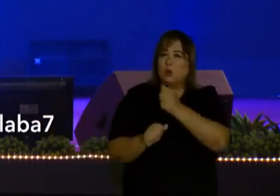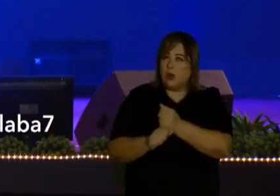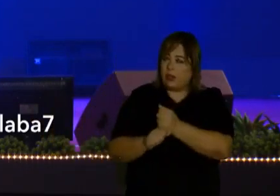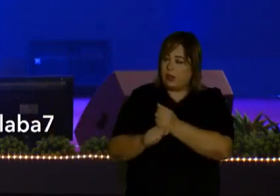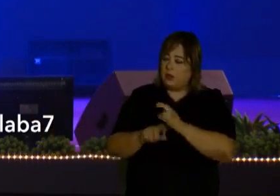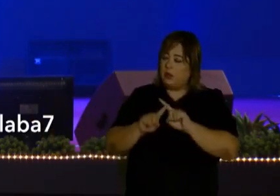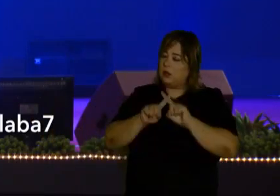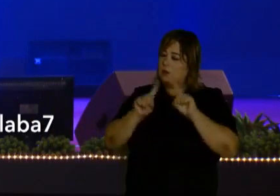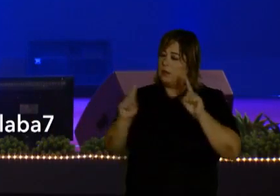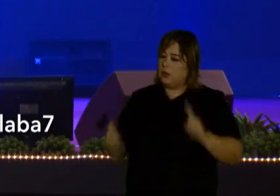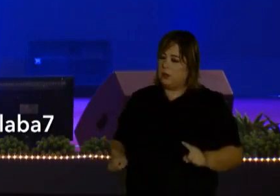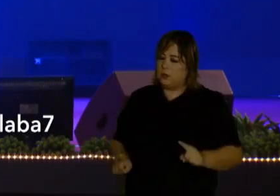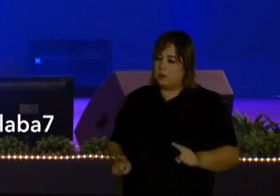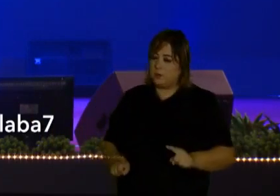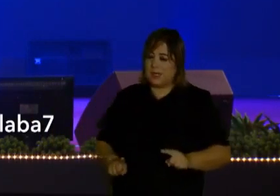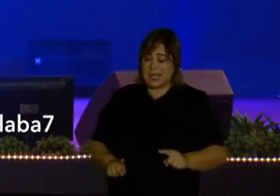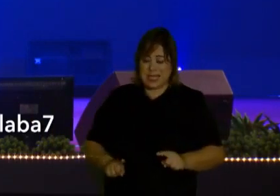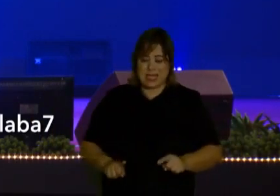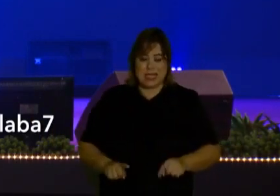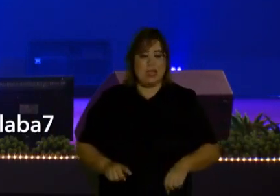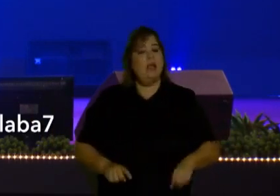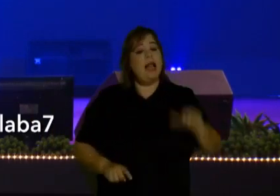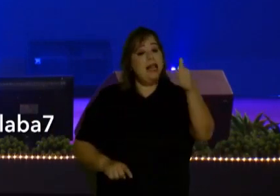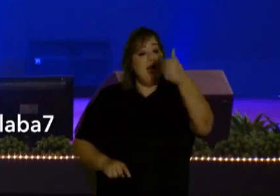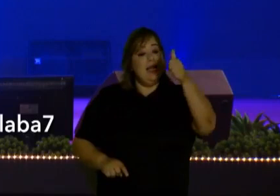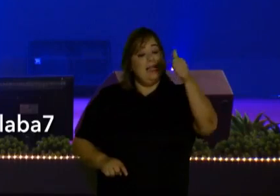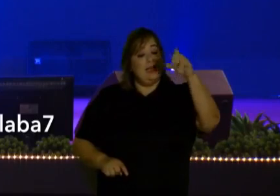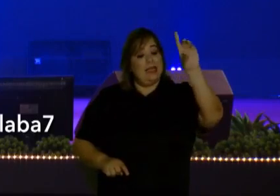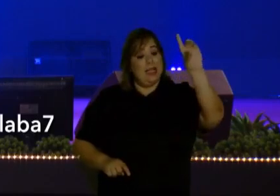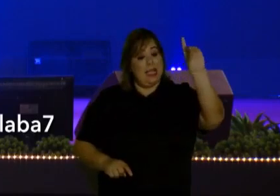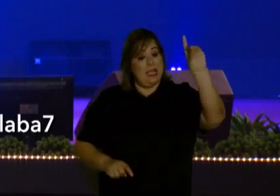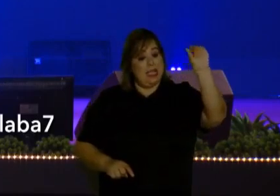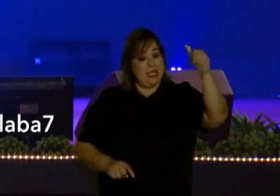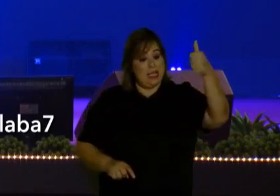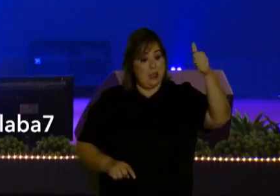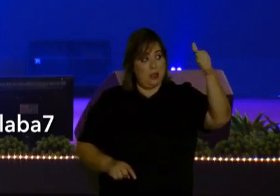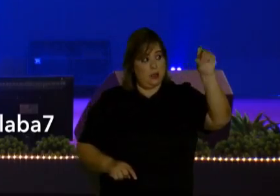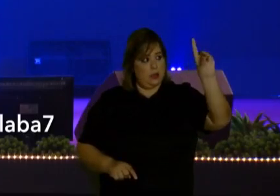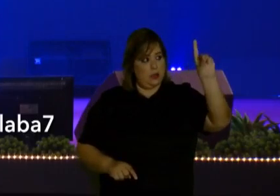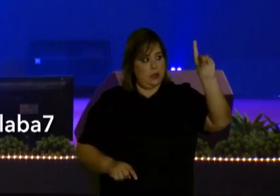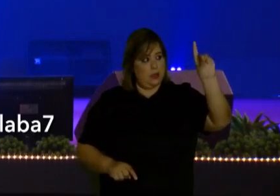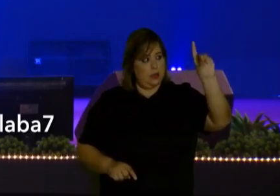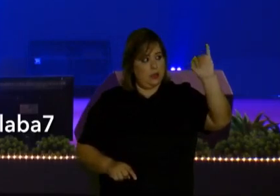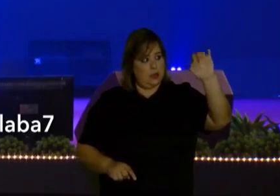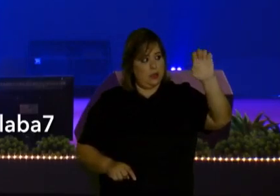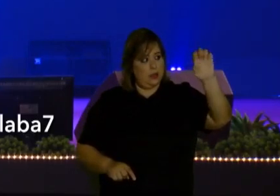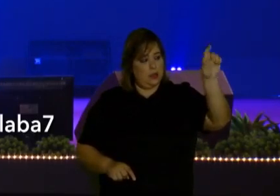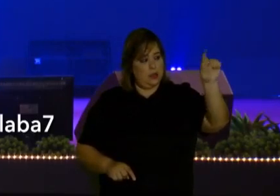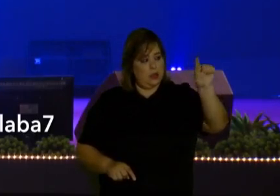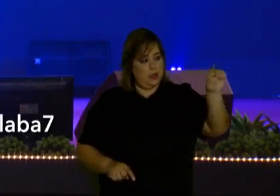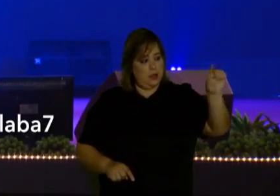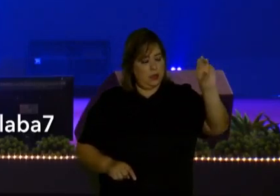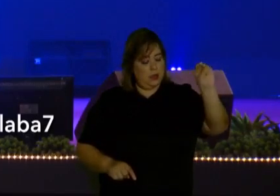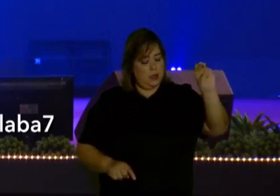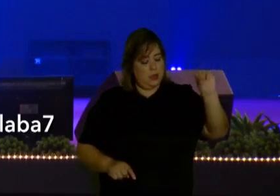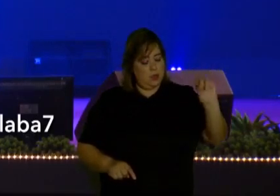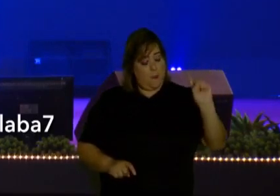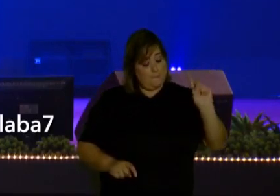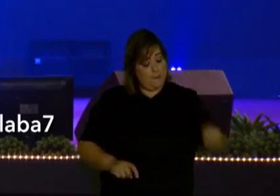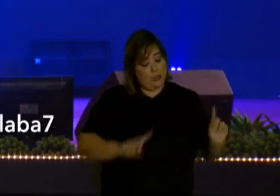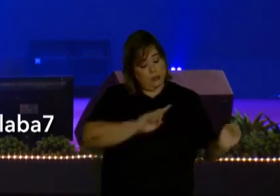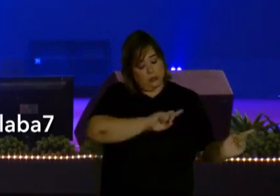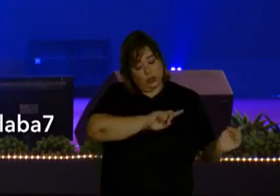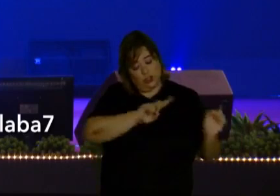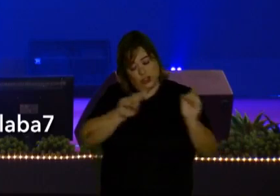Otra vez: trae los diezmos al alfolí y hay alimento en mi casa, dice el Señor. El alimento en la casa del Señor, aunque